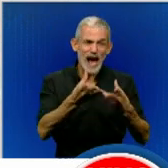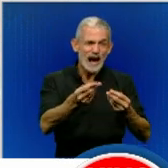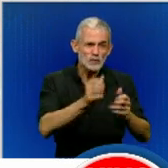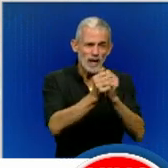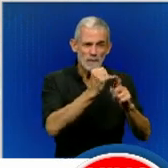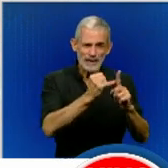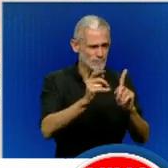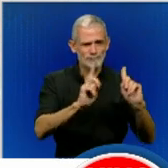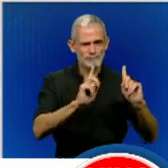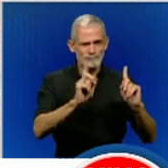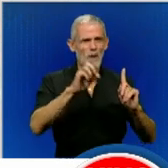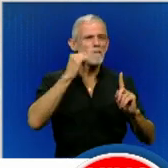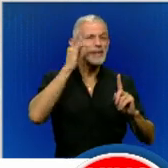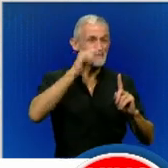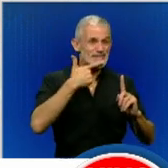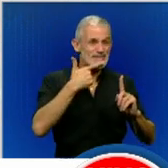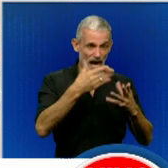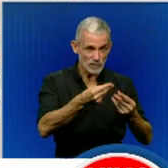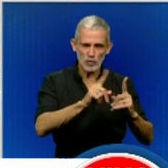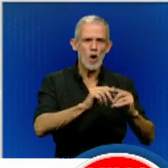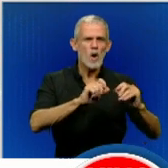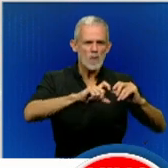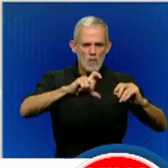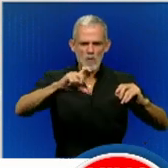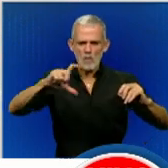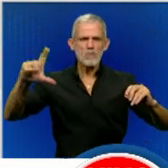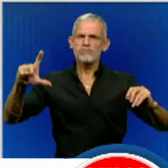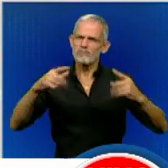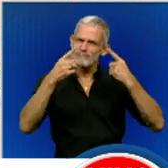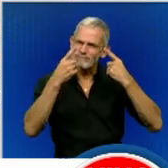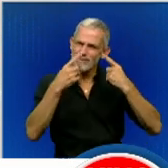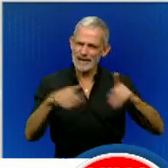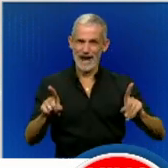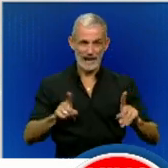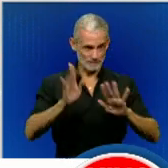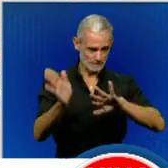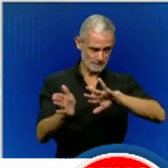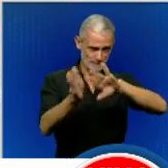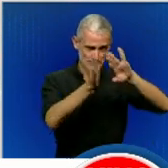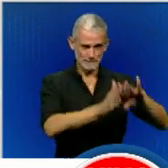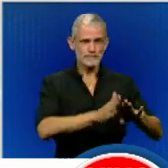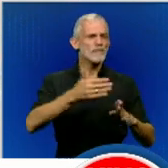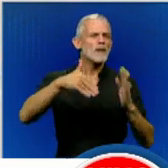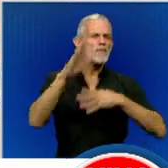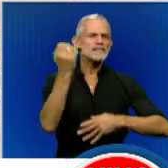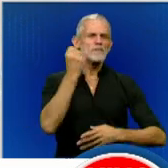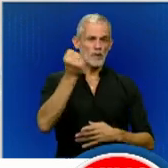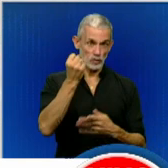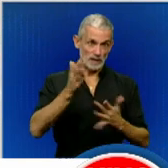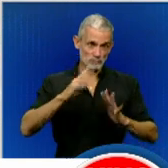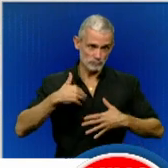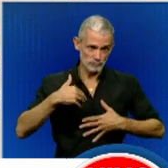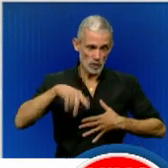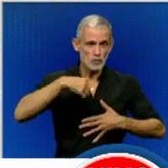y la progresividad es una progresividad muy rara dicho esto lo más importante por lo que